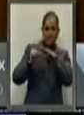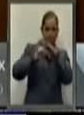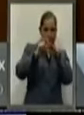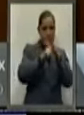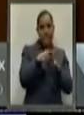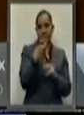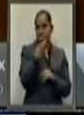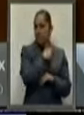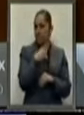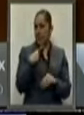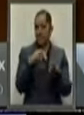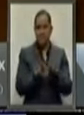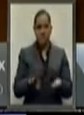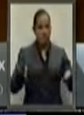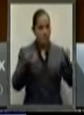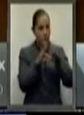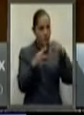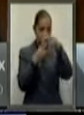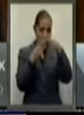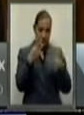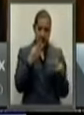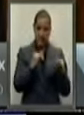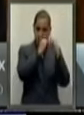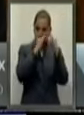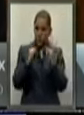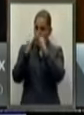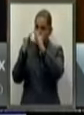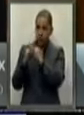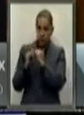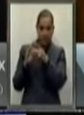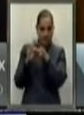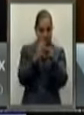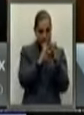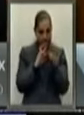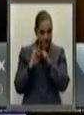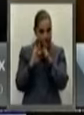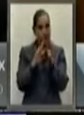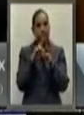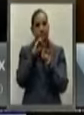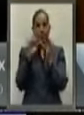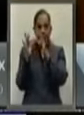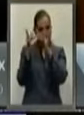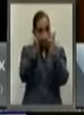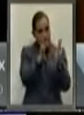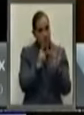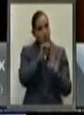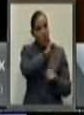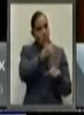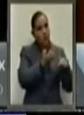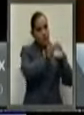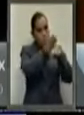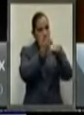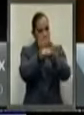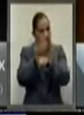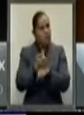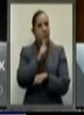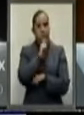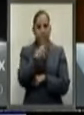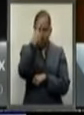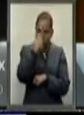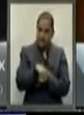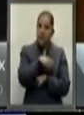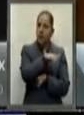esfuerzos interinstitucionales, así como la coordinación con las entidades federativas a fin de garantizar la